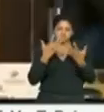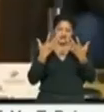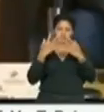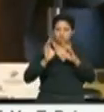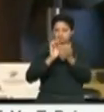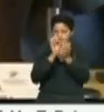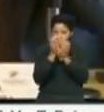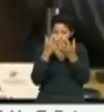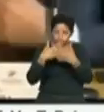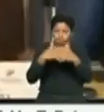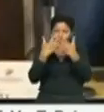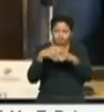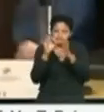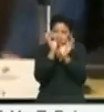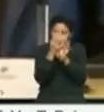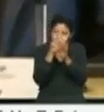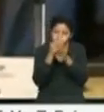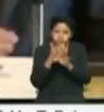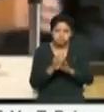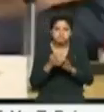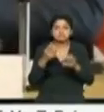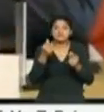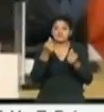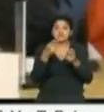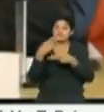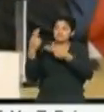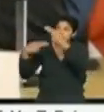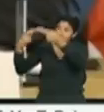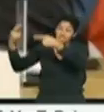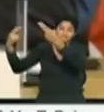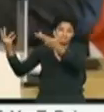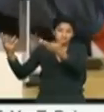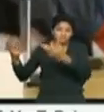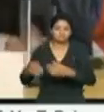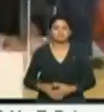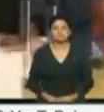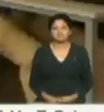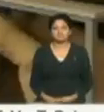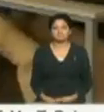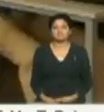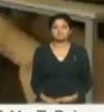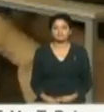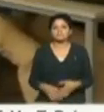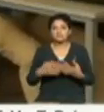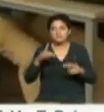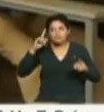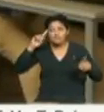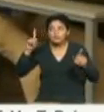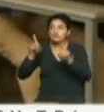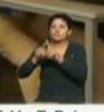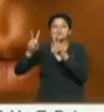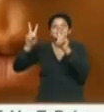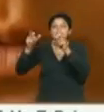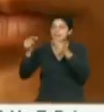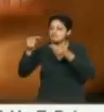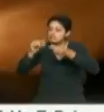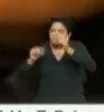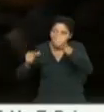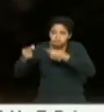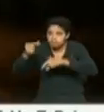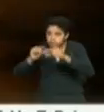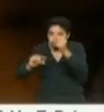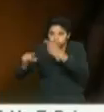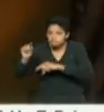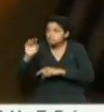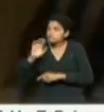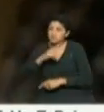productiva. Uno de los resultados más importantes es el acuerdo para el intercambio científico y tecnológico entre la